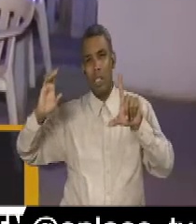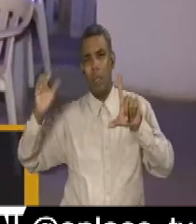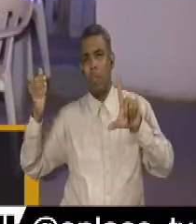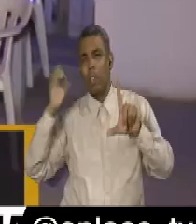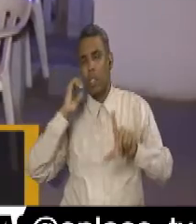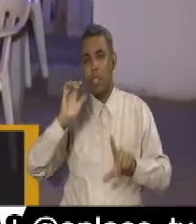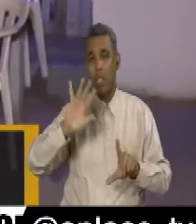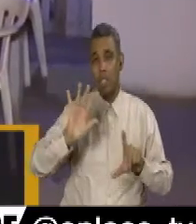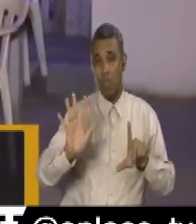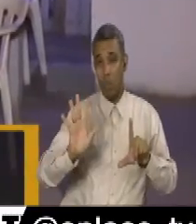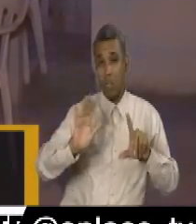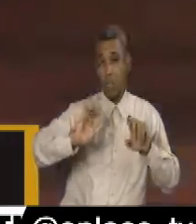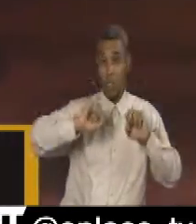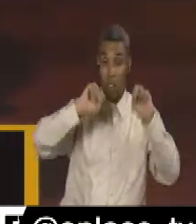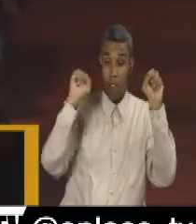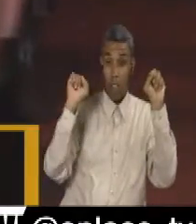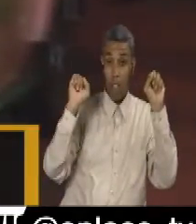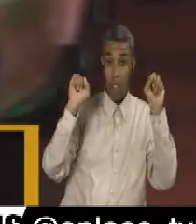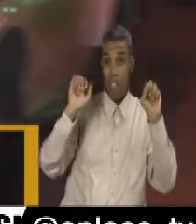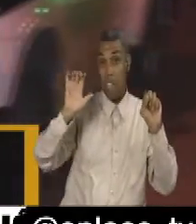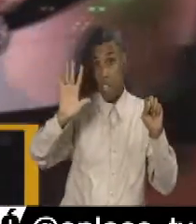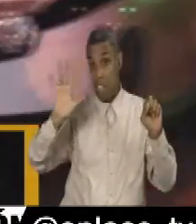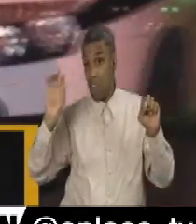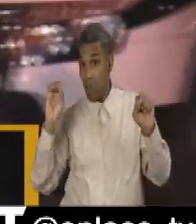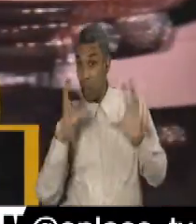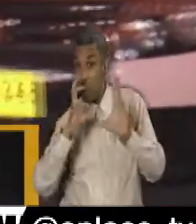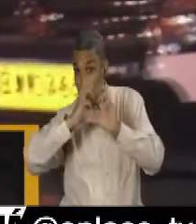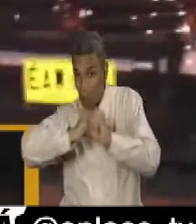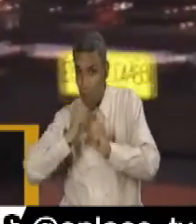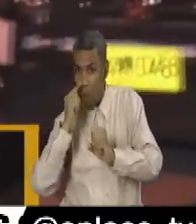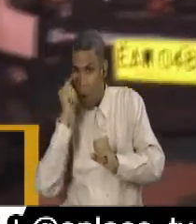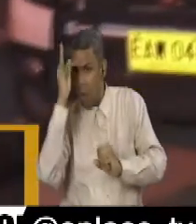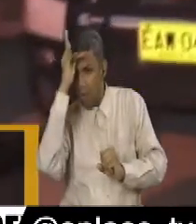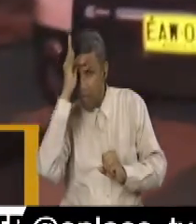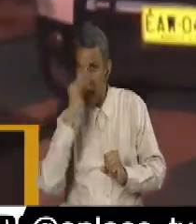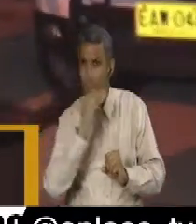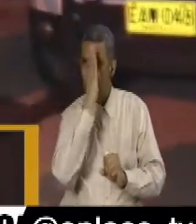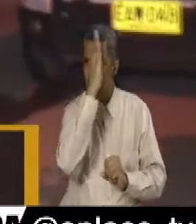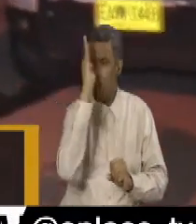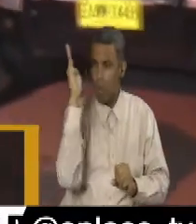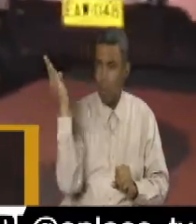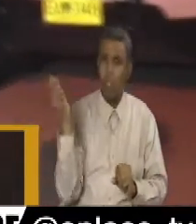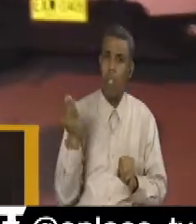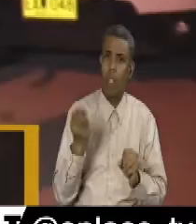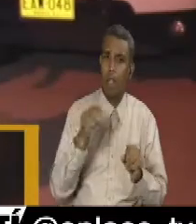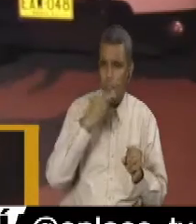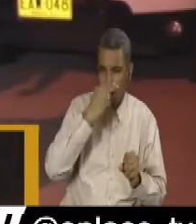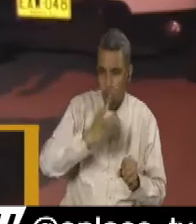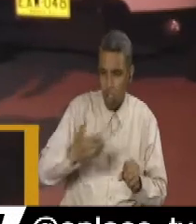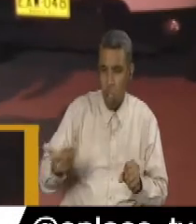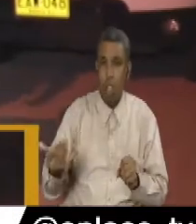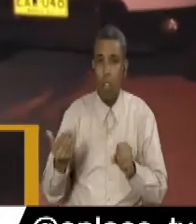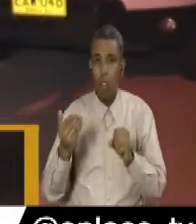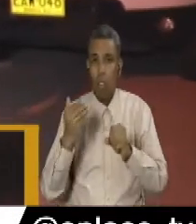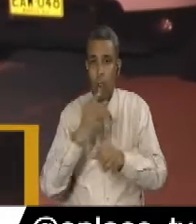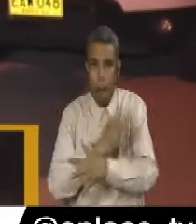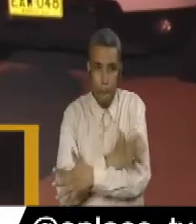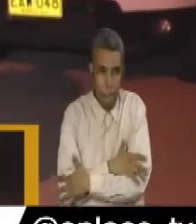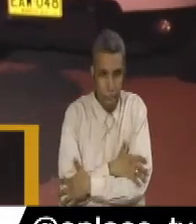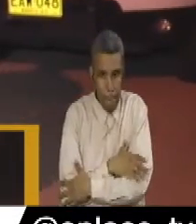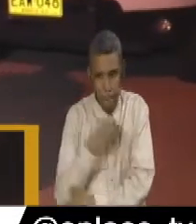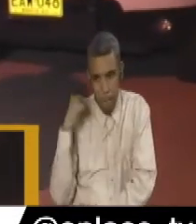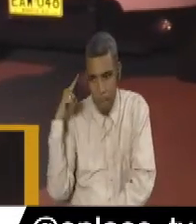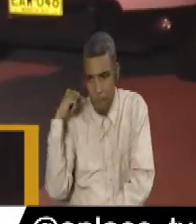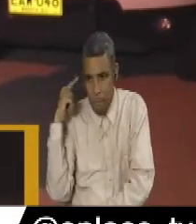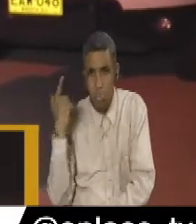y 50 para la noche para áreas como hospitales, bibliotecas, guarderías, sanatorios y hogares geriátricos. La Secretaría